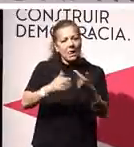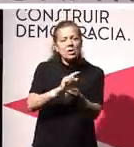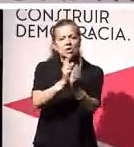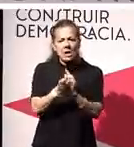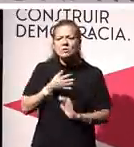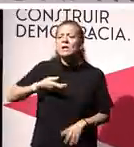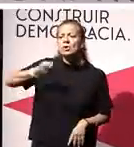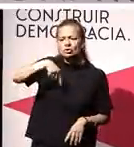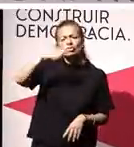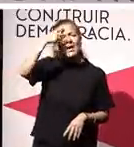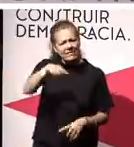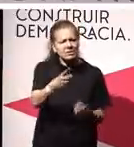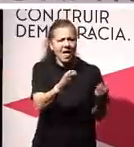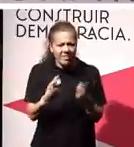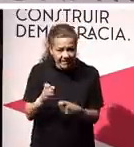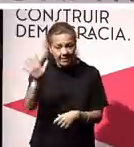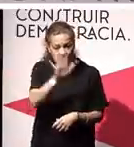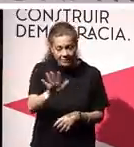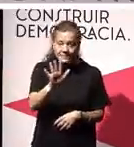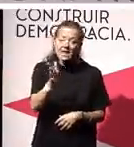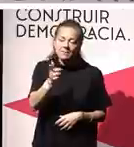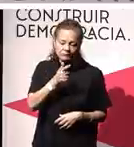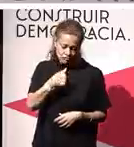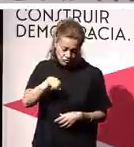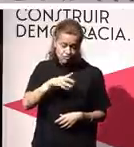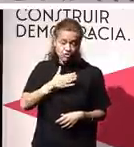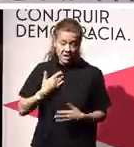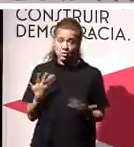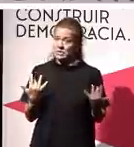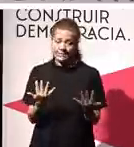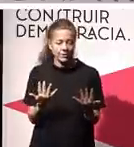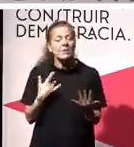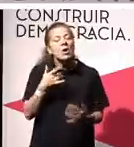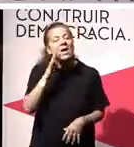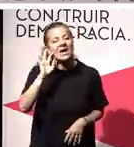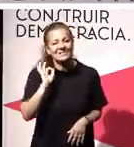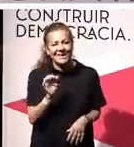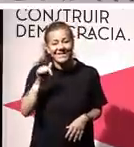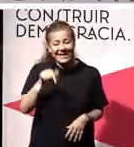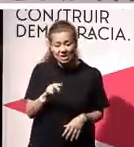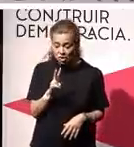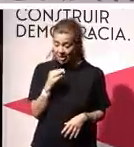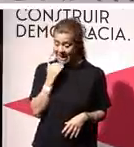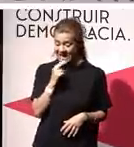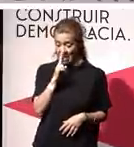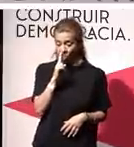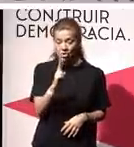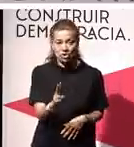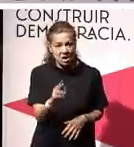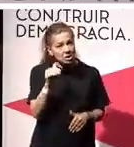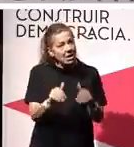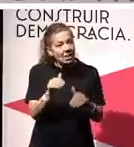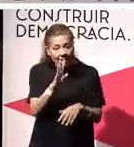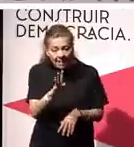que sabemos que necesita nuestro país tan rápido como nos gustaría. Pero es igualmente cierto que en estos casi 2 años de legislatura